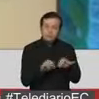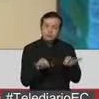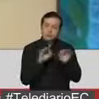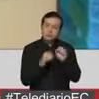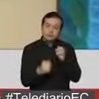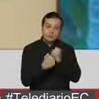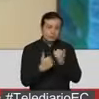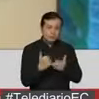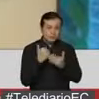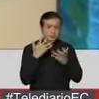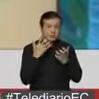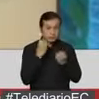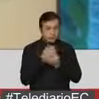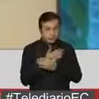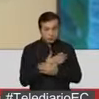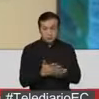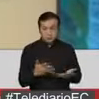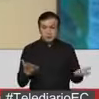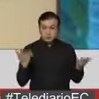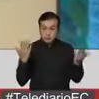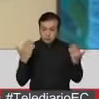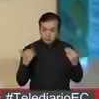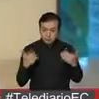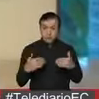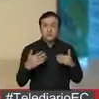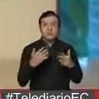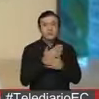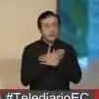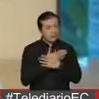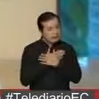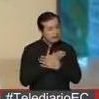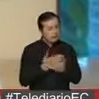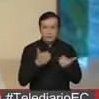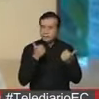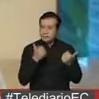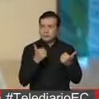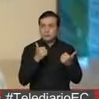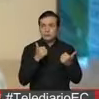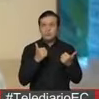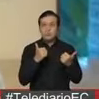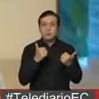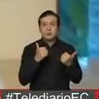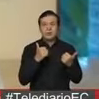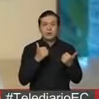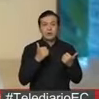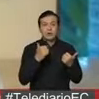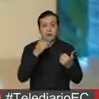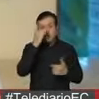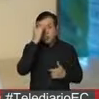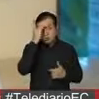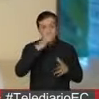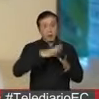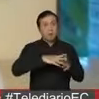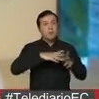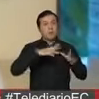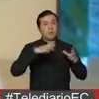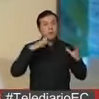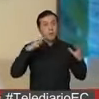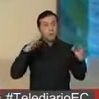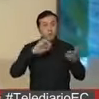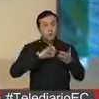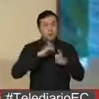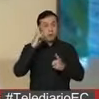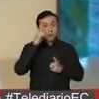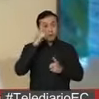Lo que yo sí quiero mencionar es que felicito que se esté eliminando el síntoma, porque al final el endeudamiento